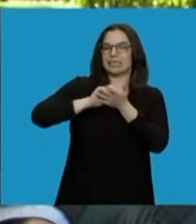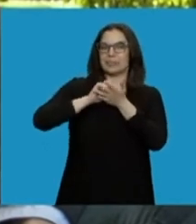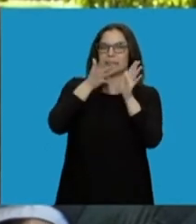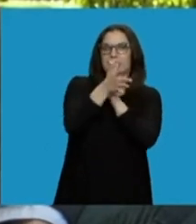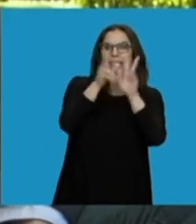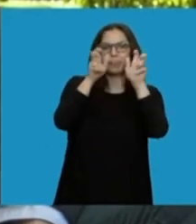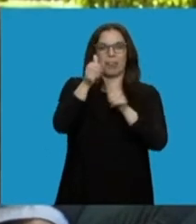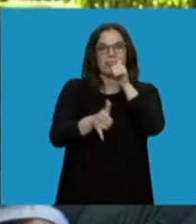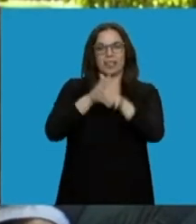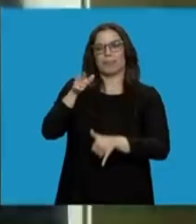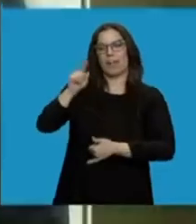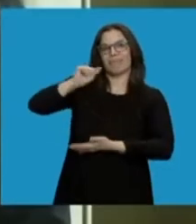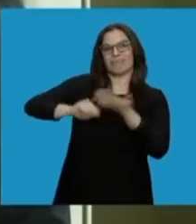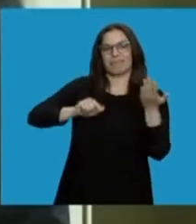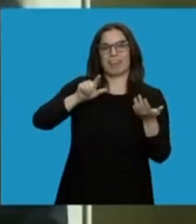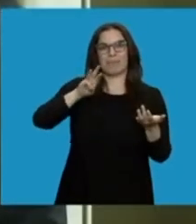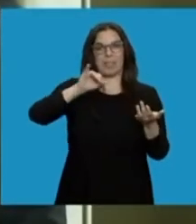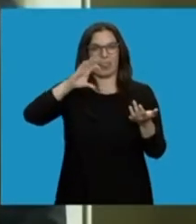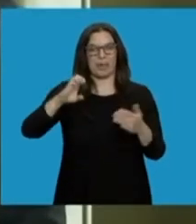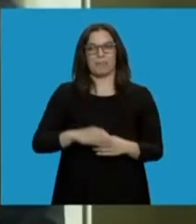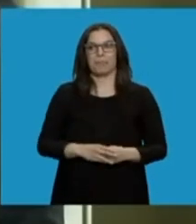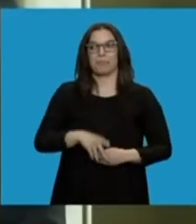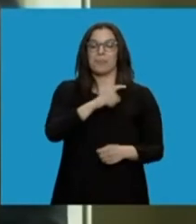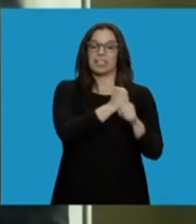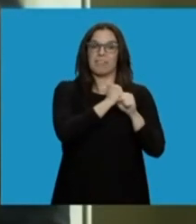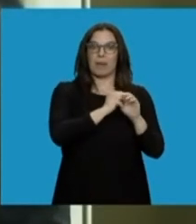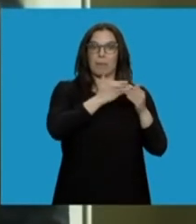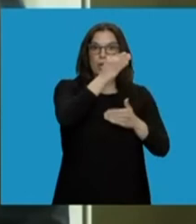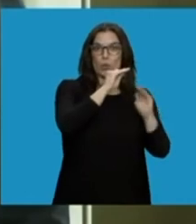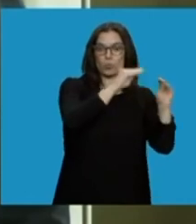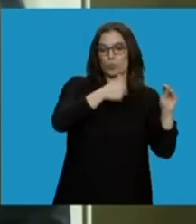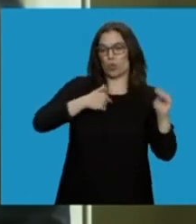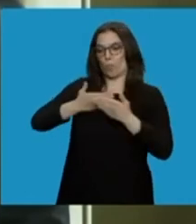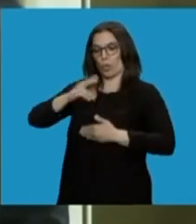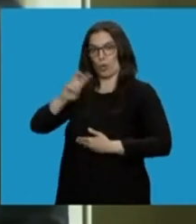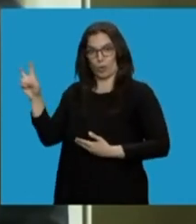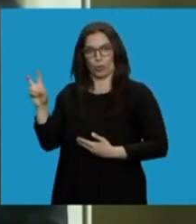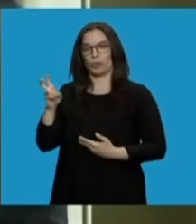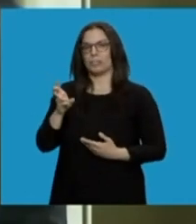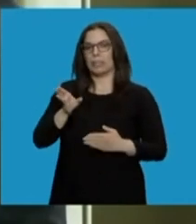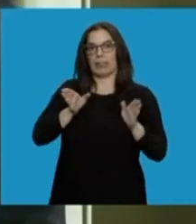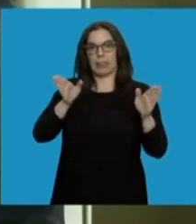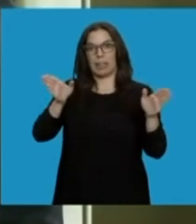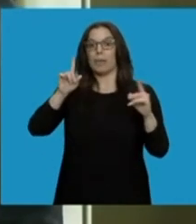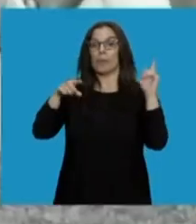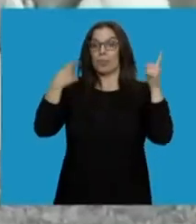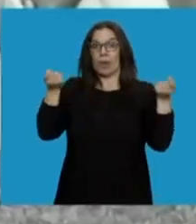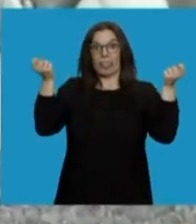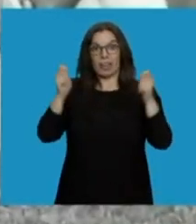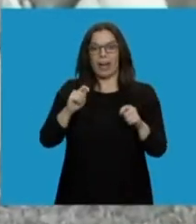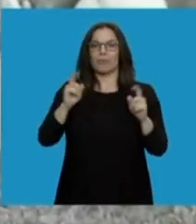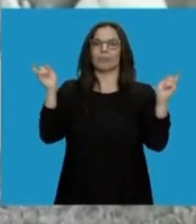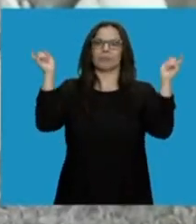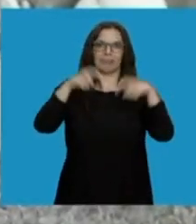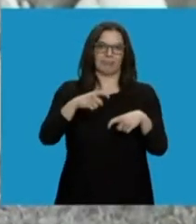sus crónicas como lápice. Él trabajaba en un periódico, yo trabajaba en otro, pero por las noches, incluso después del cierre, quedábamos